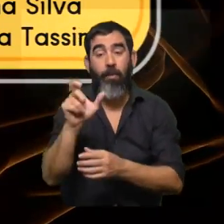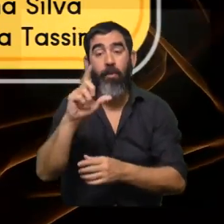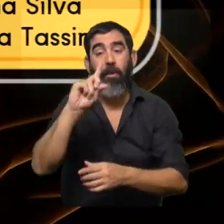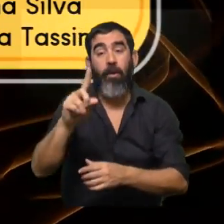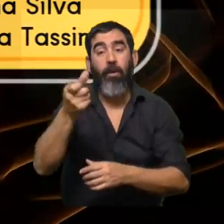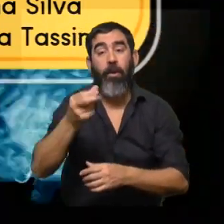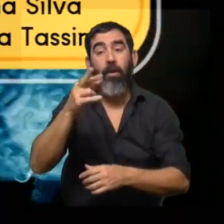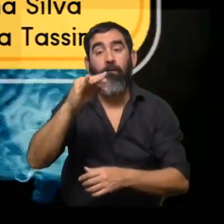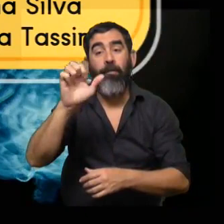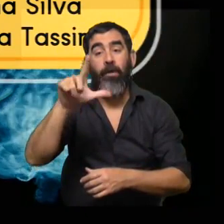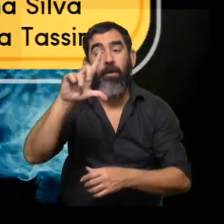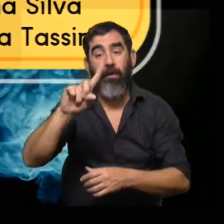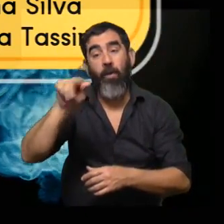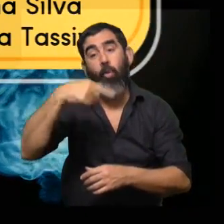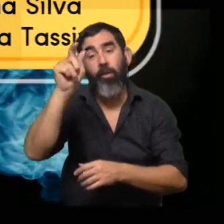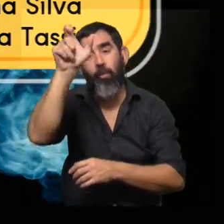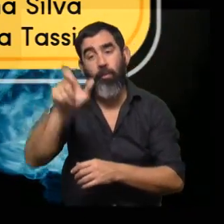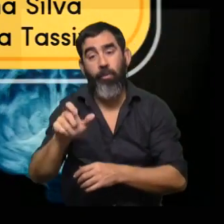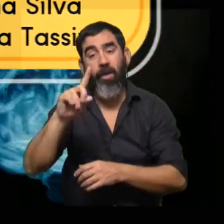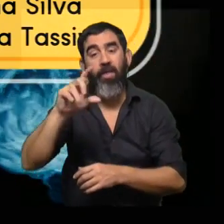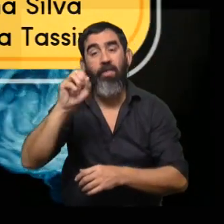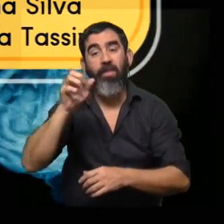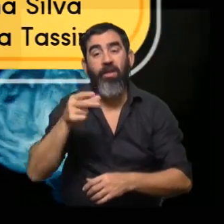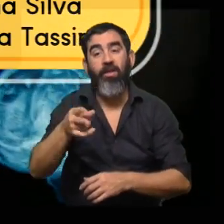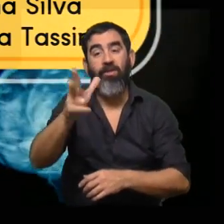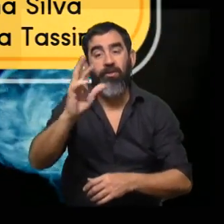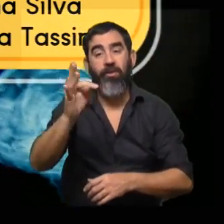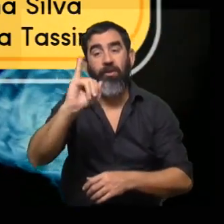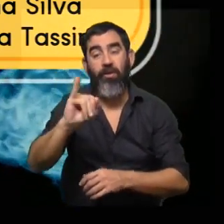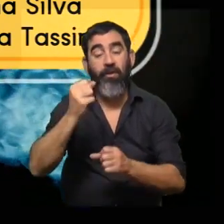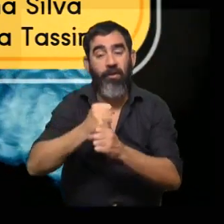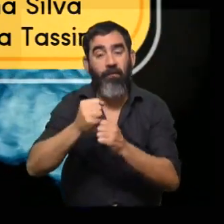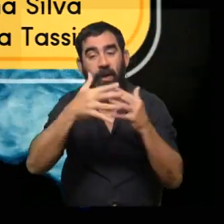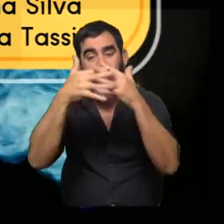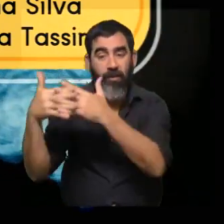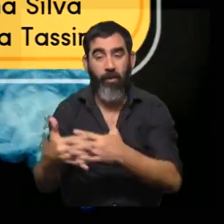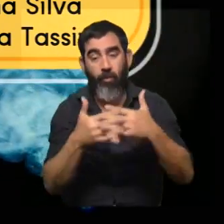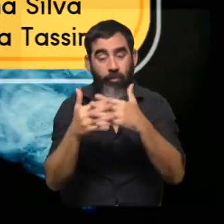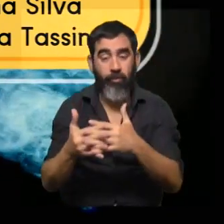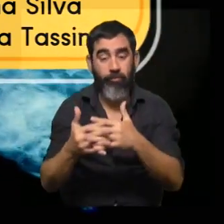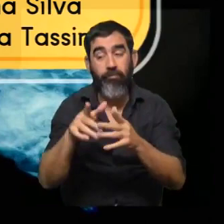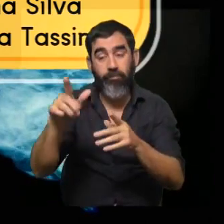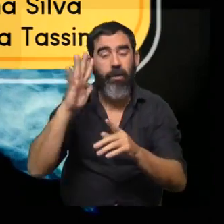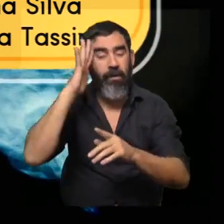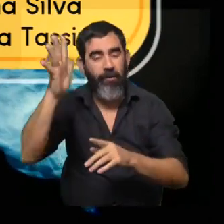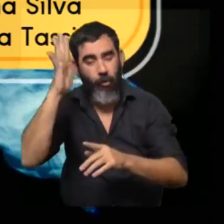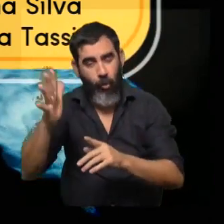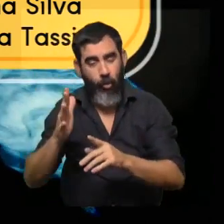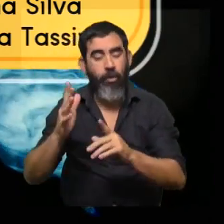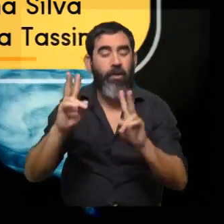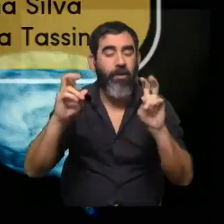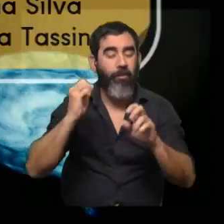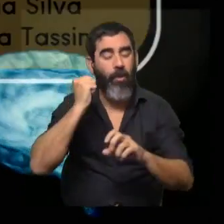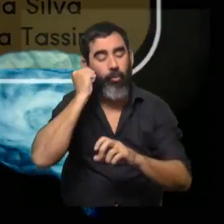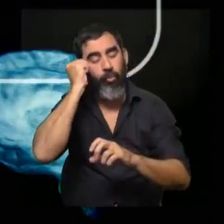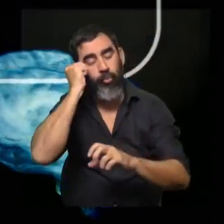que trabaja en la Universidad de Harvard. Surgió la posibilidad de tener como tutora a Victoria Garfield, porque ella también es psicóloga y trabaja en sueño, y